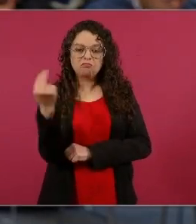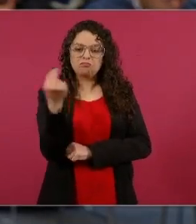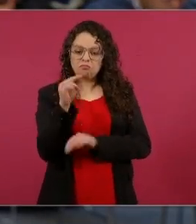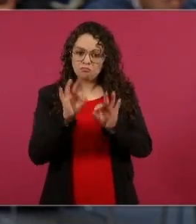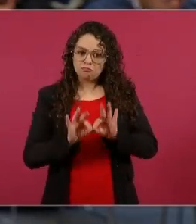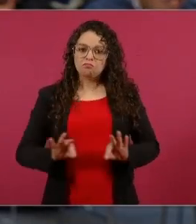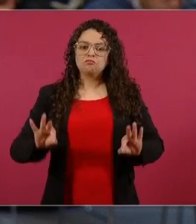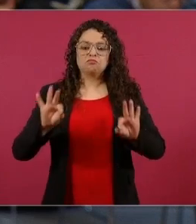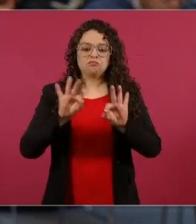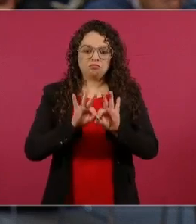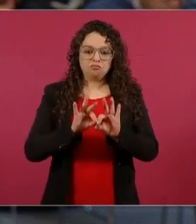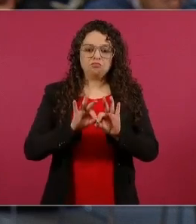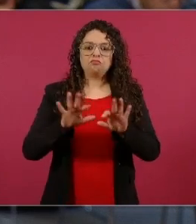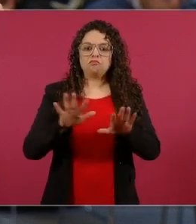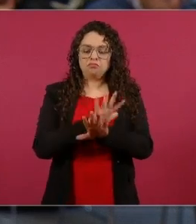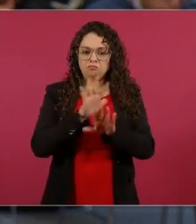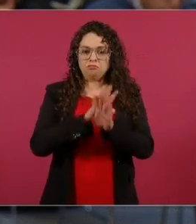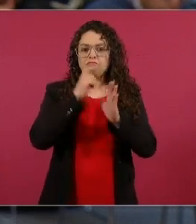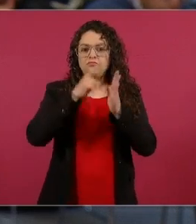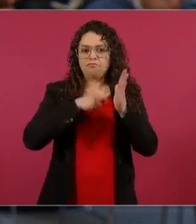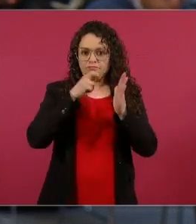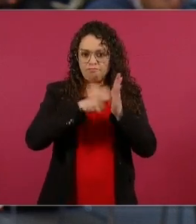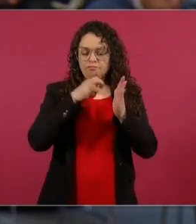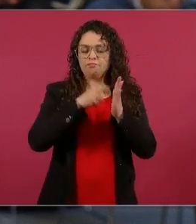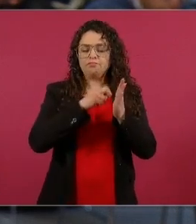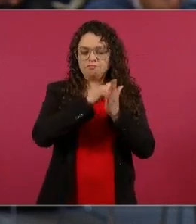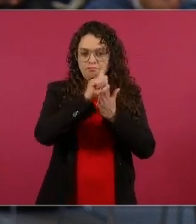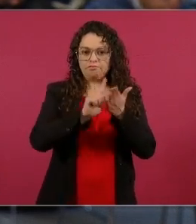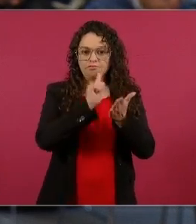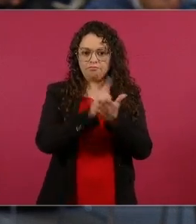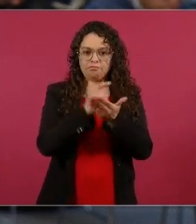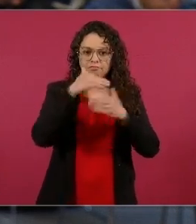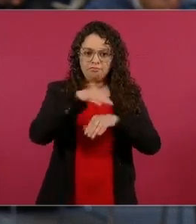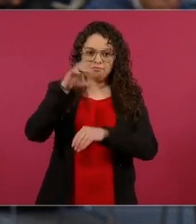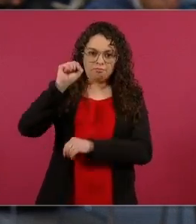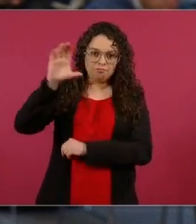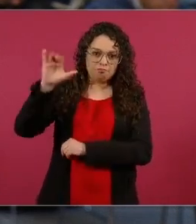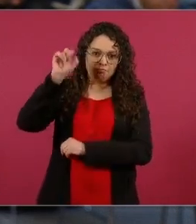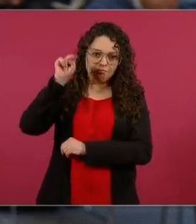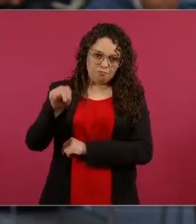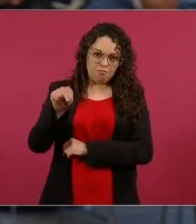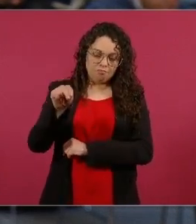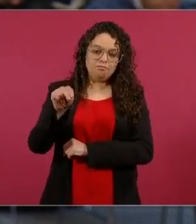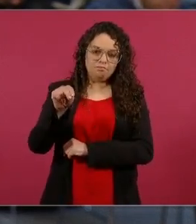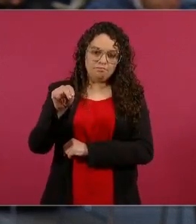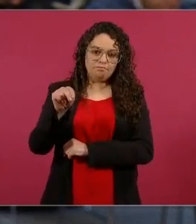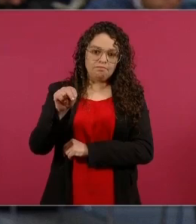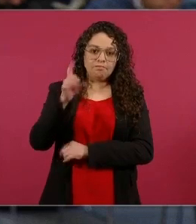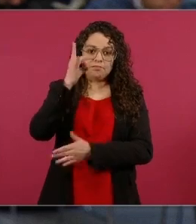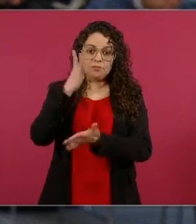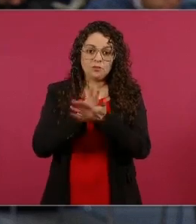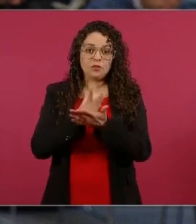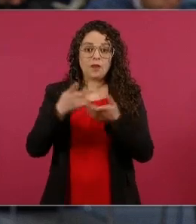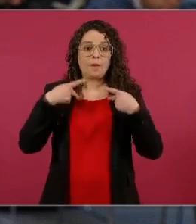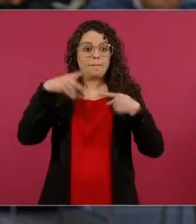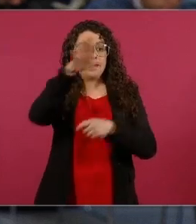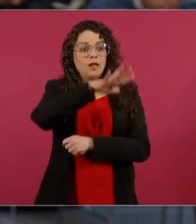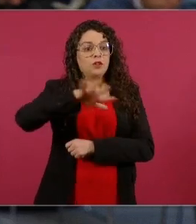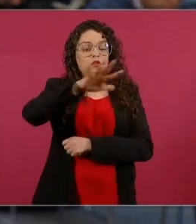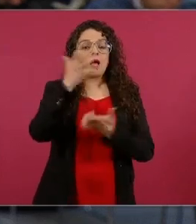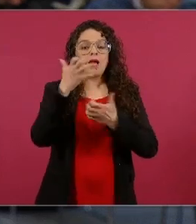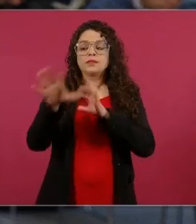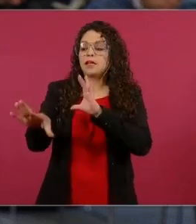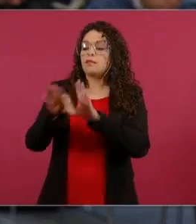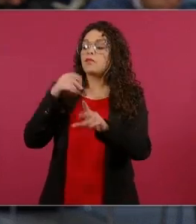este votados sabemos que tenemos que hacer un cambio en ese sentido y espero que esta información también